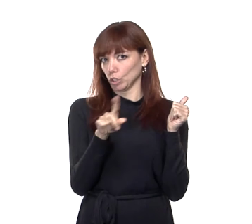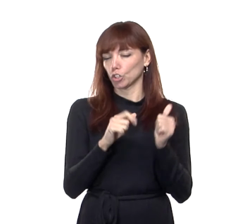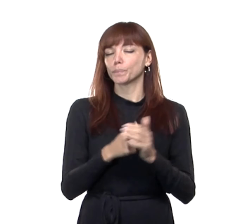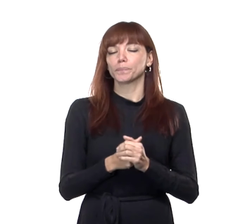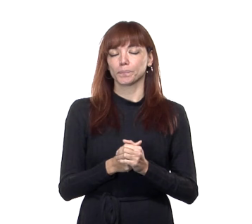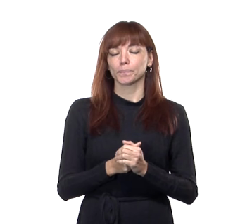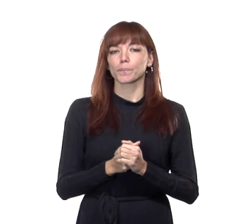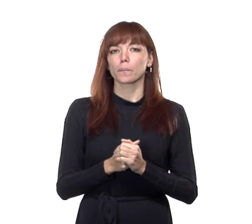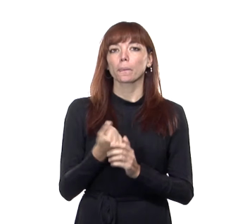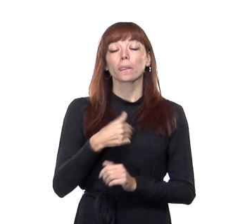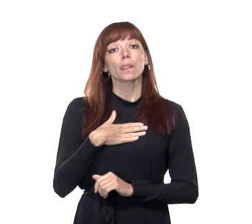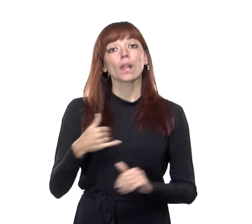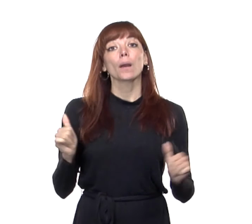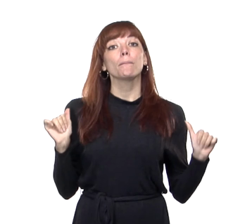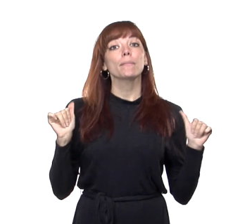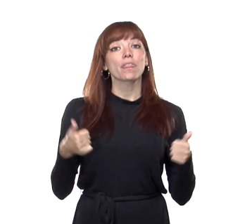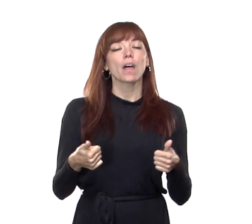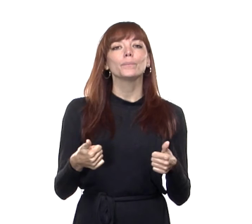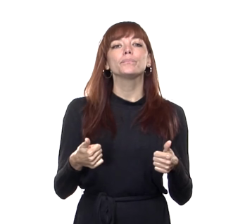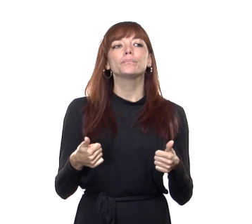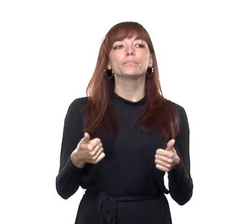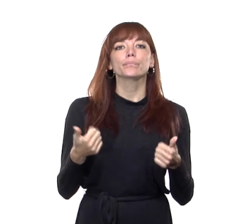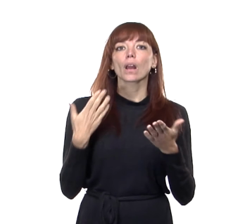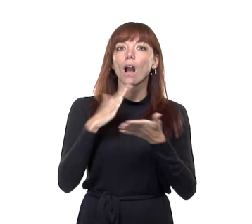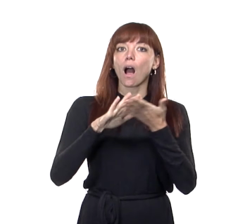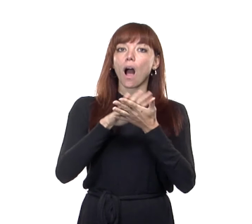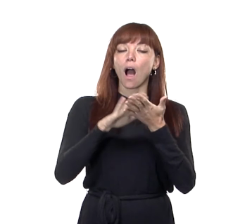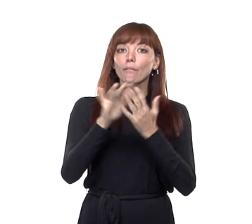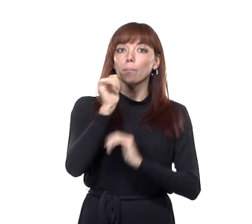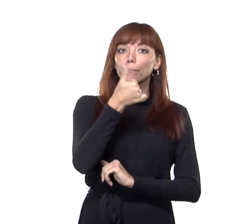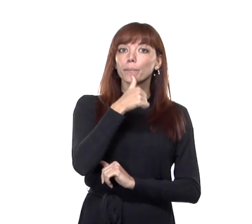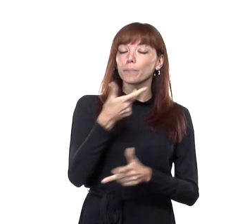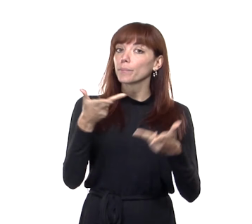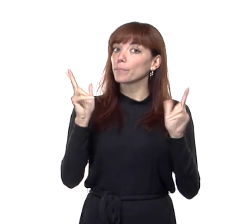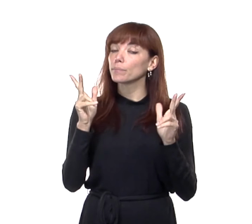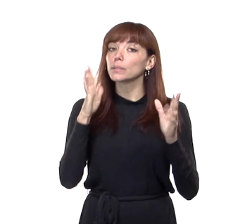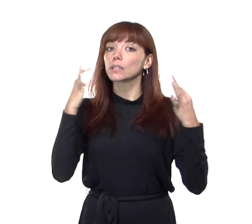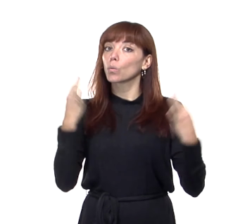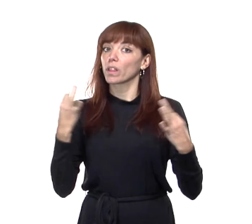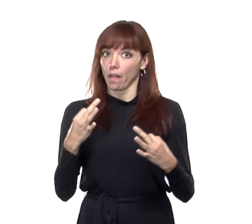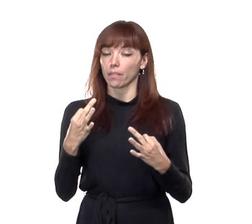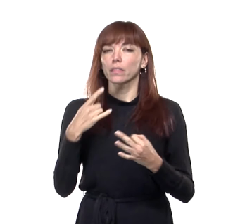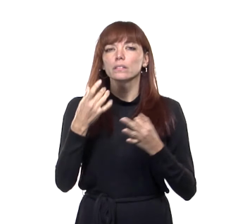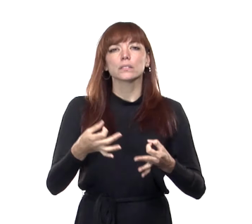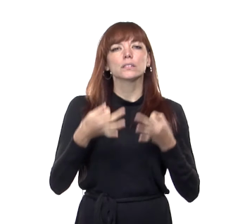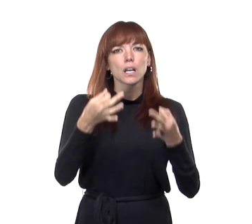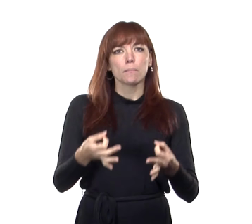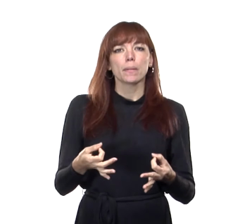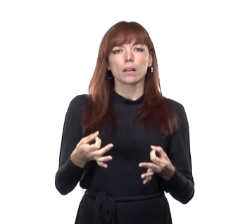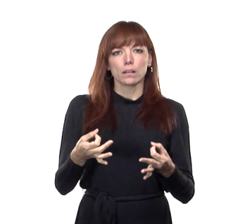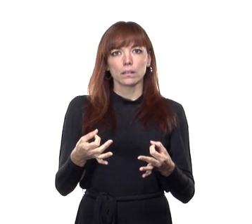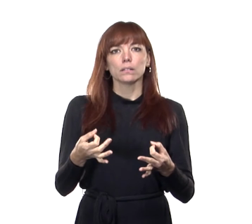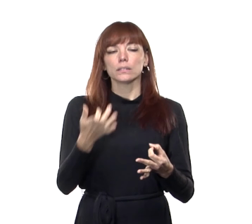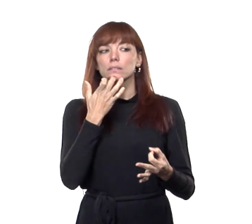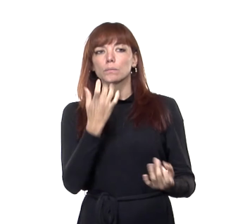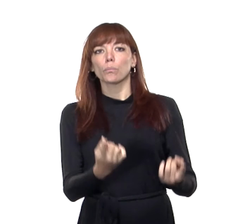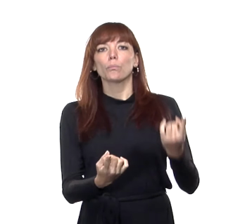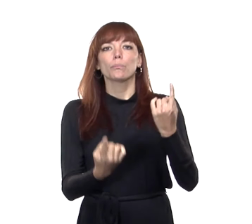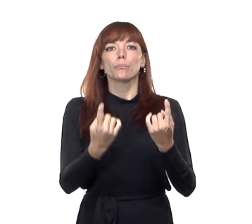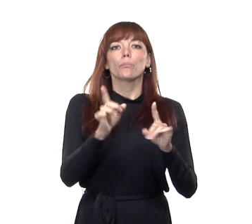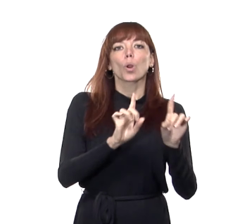quiero empezar con bueno voy a hablar sobre privacidad libertad y seguridad porque siempre que hay problemas de